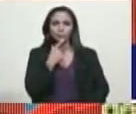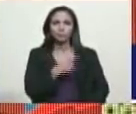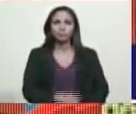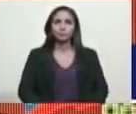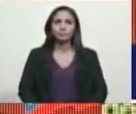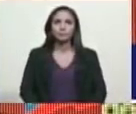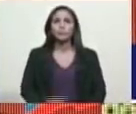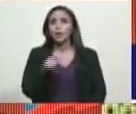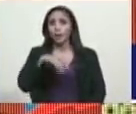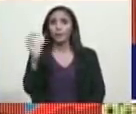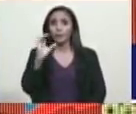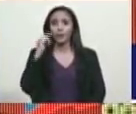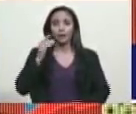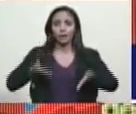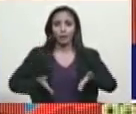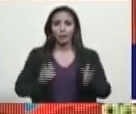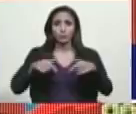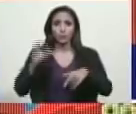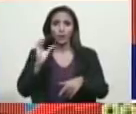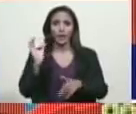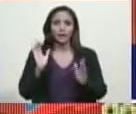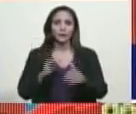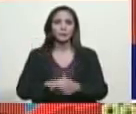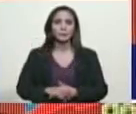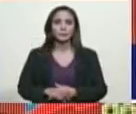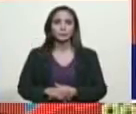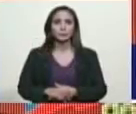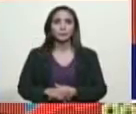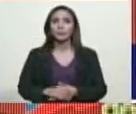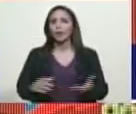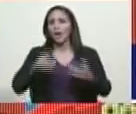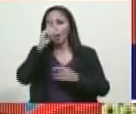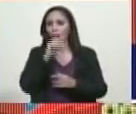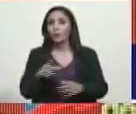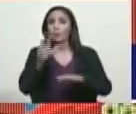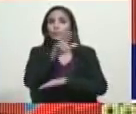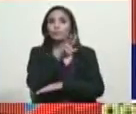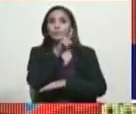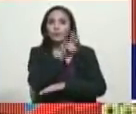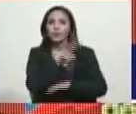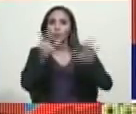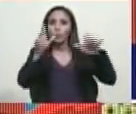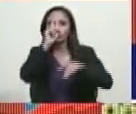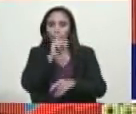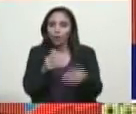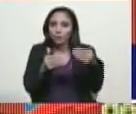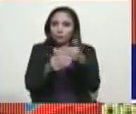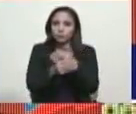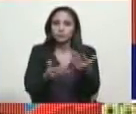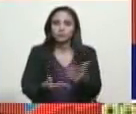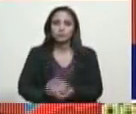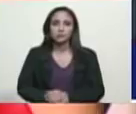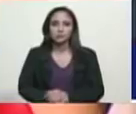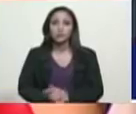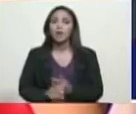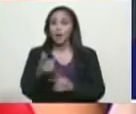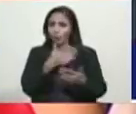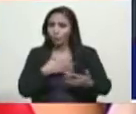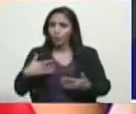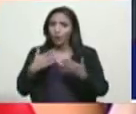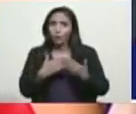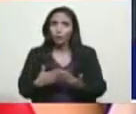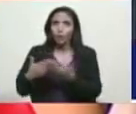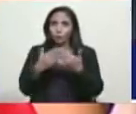Y es de aquí de Caracas también. ¿Qué edad tienes? 28 años. ¿Y quieres seguir